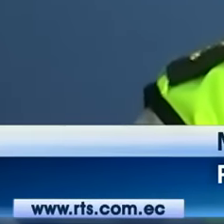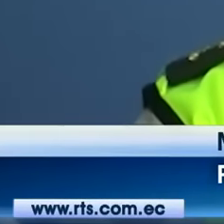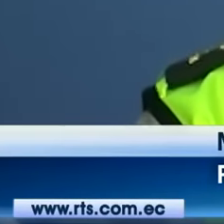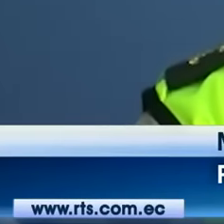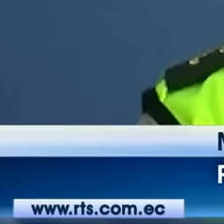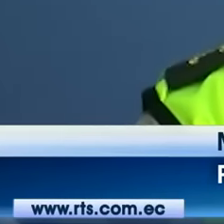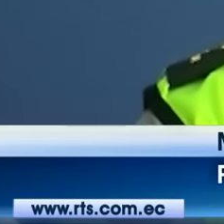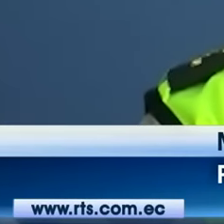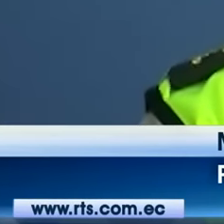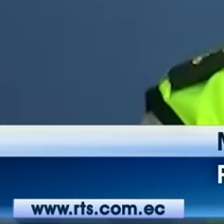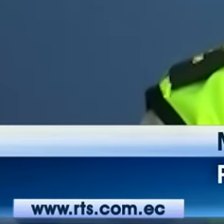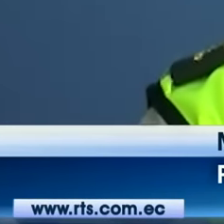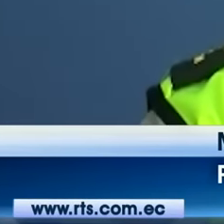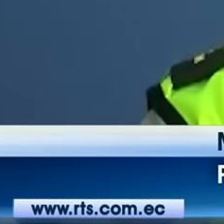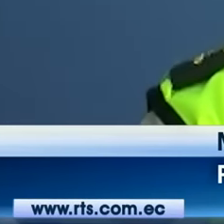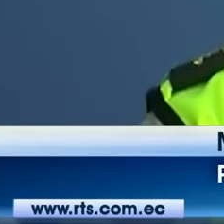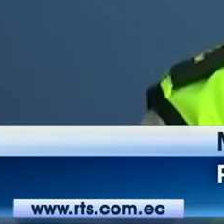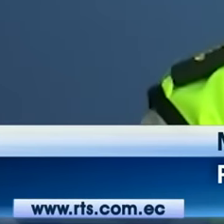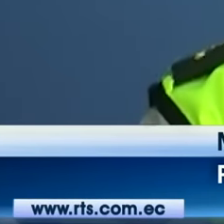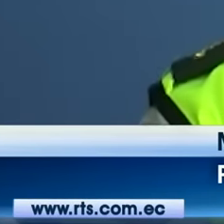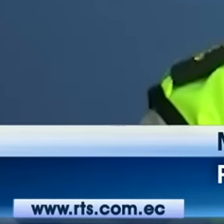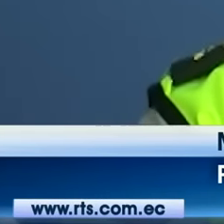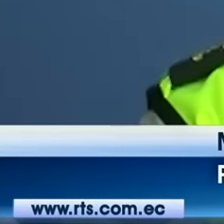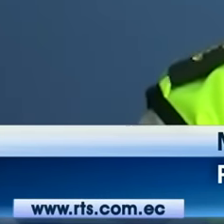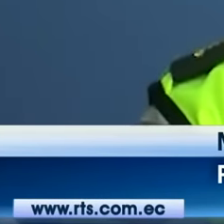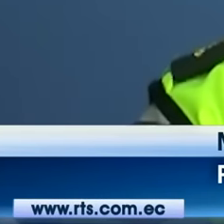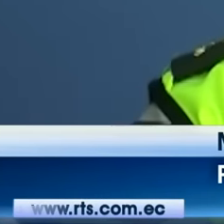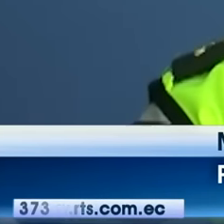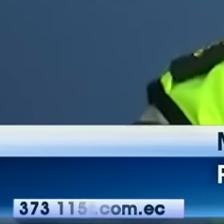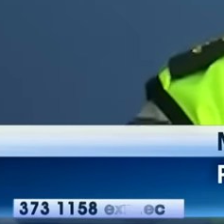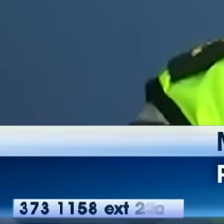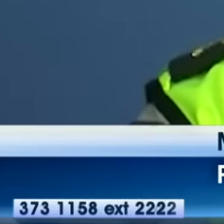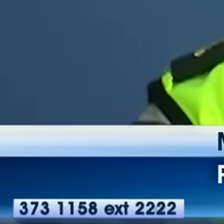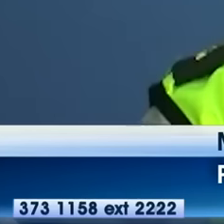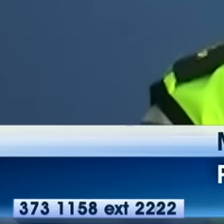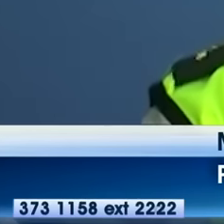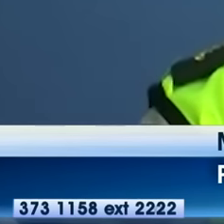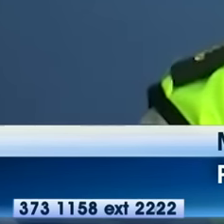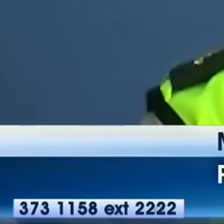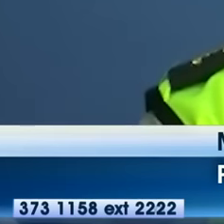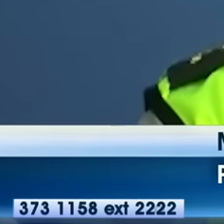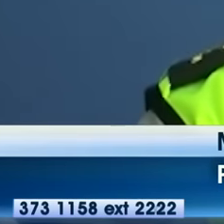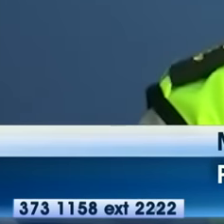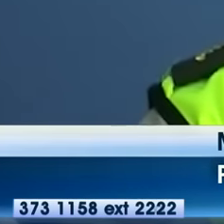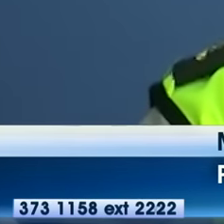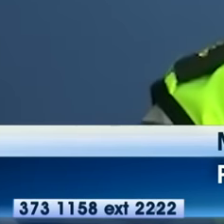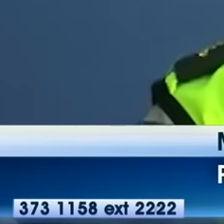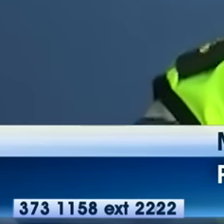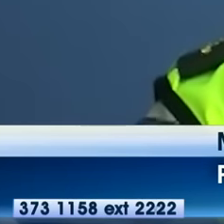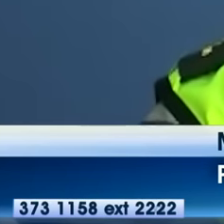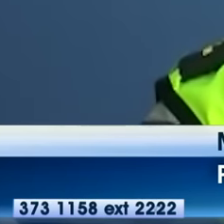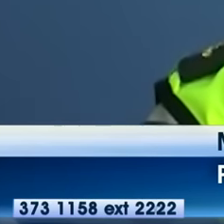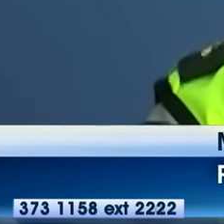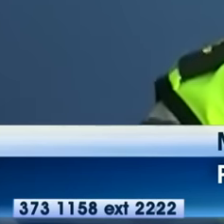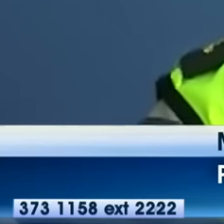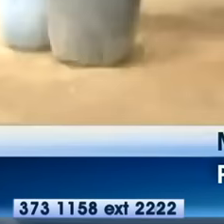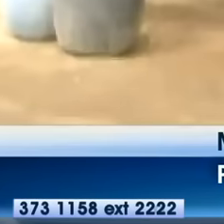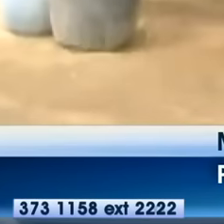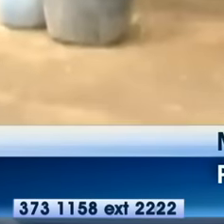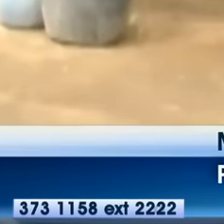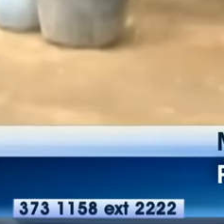intentado refugiar en una hacienda y había ingerido algún tipo de insecticida. En este momento está en el hospital Verde y